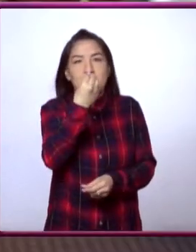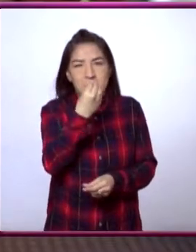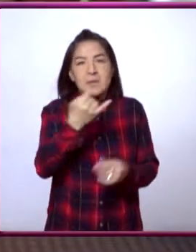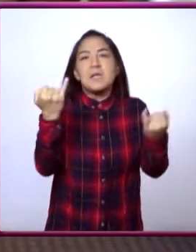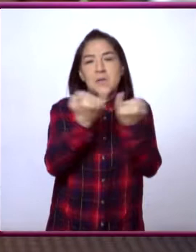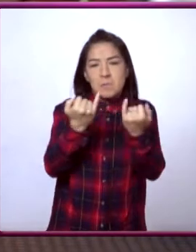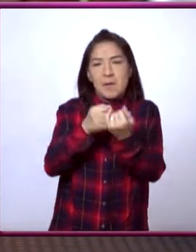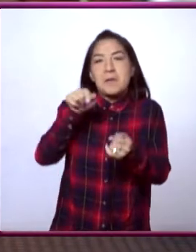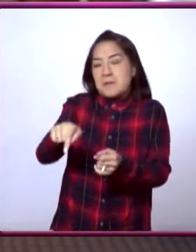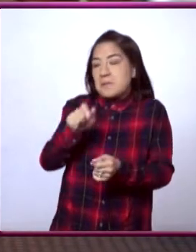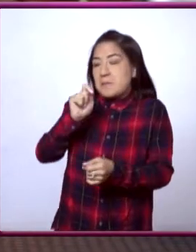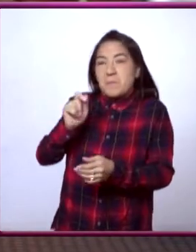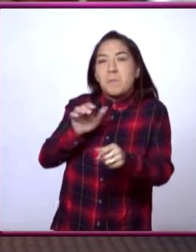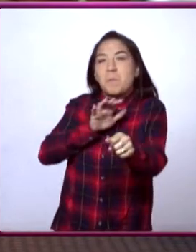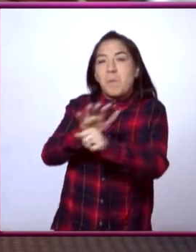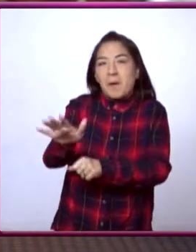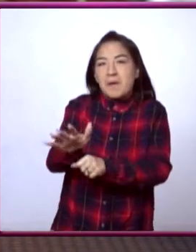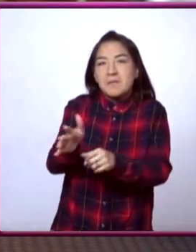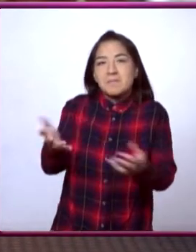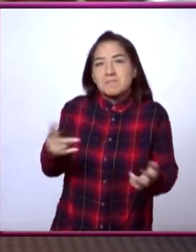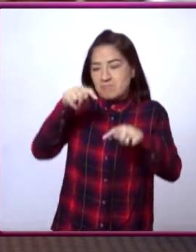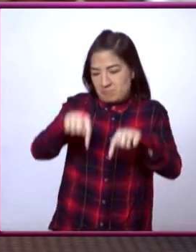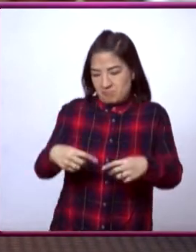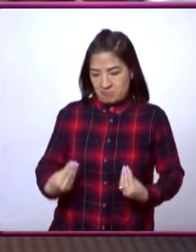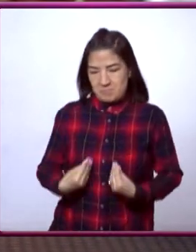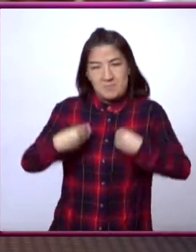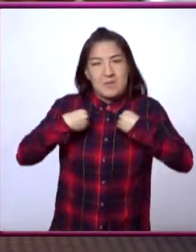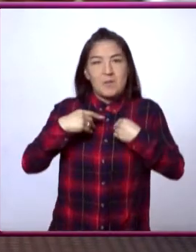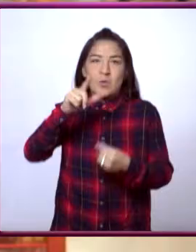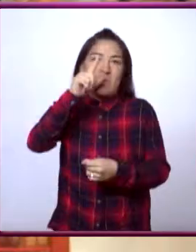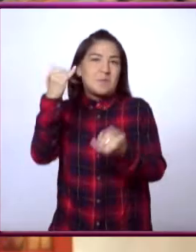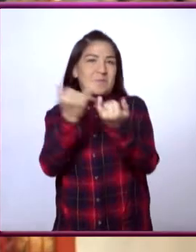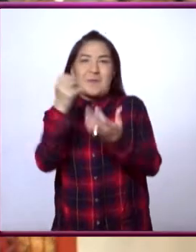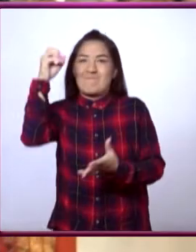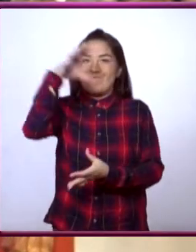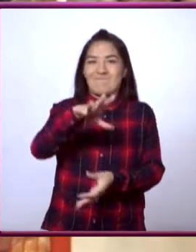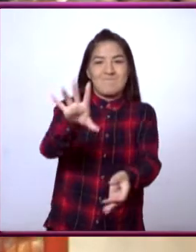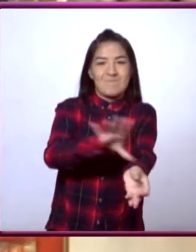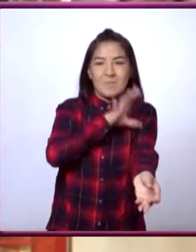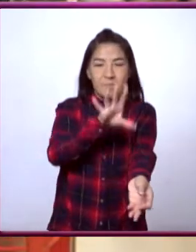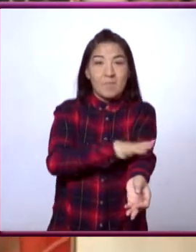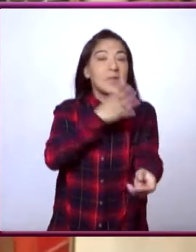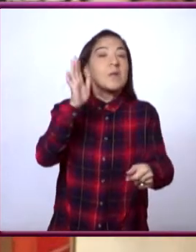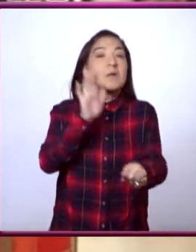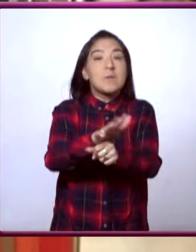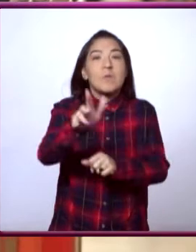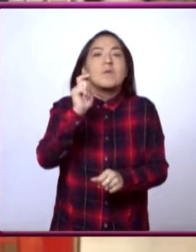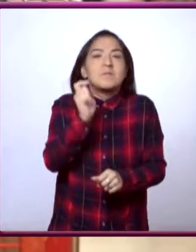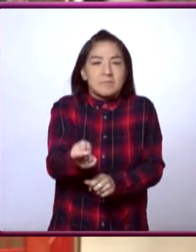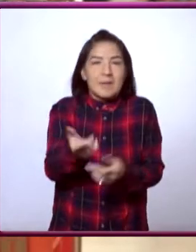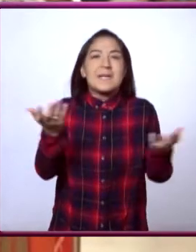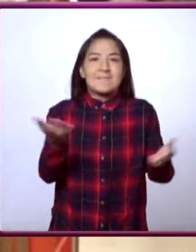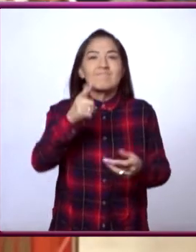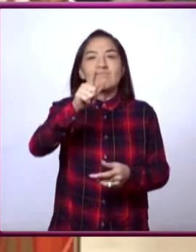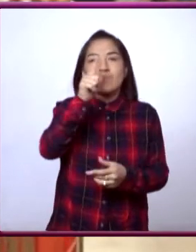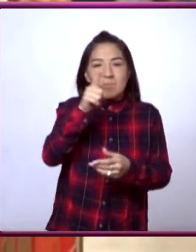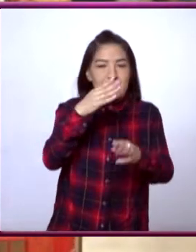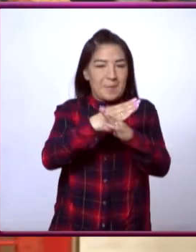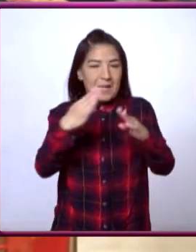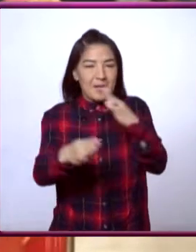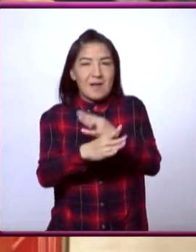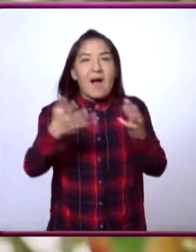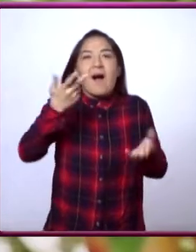que recibimos simplemente por vivir en este planeta, ya que estamos expuestos a materiales